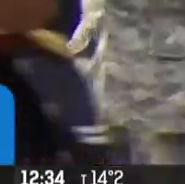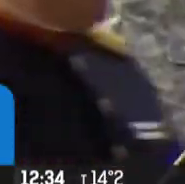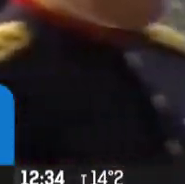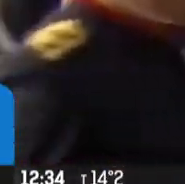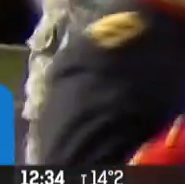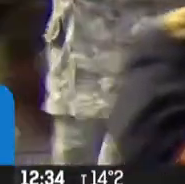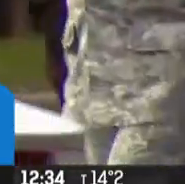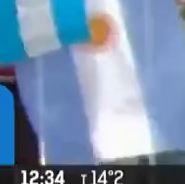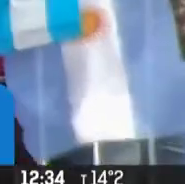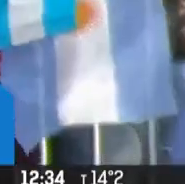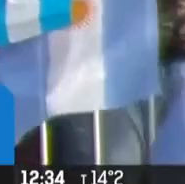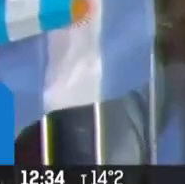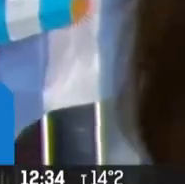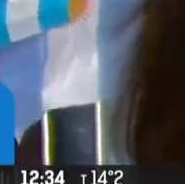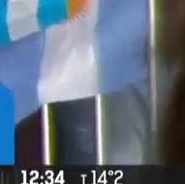ah